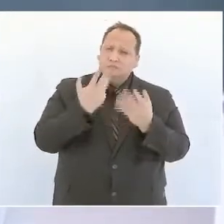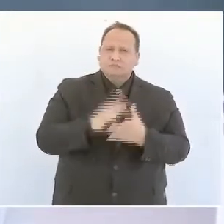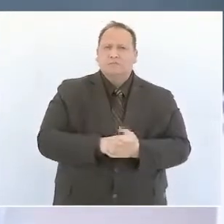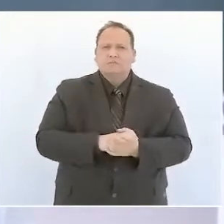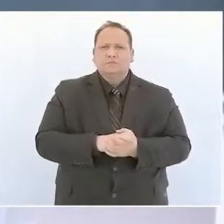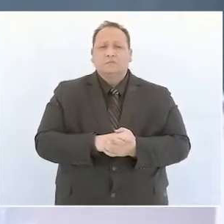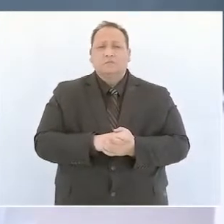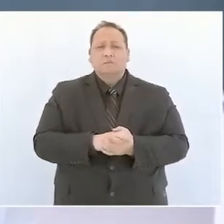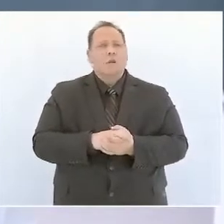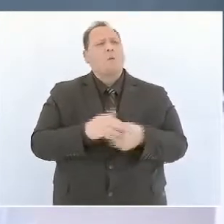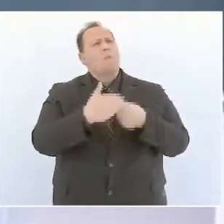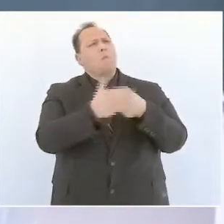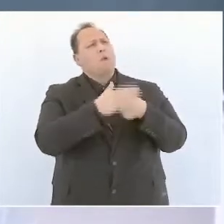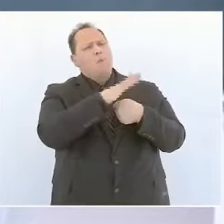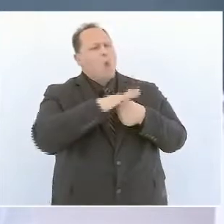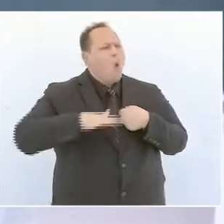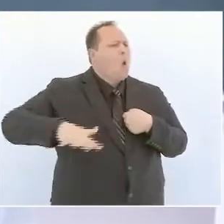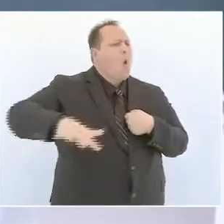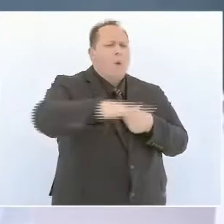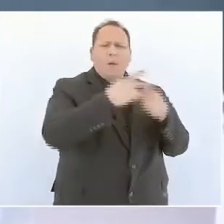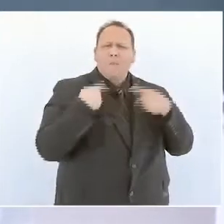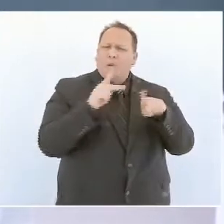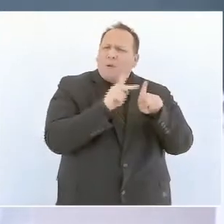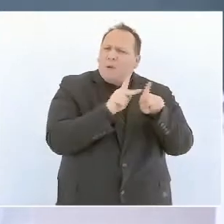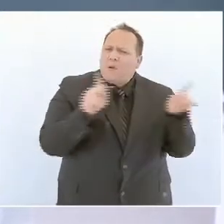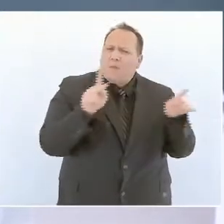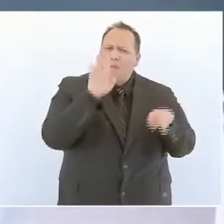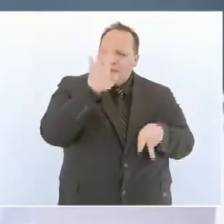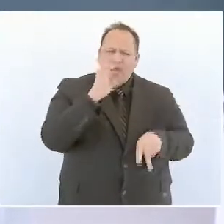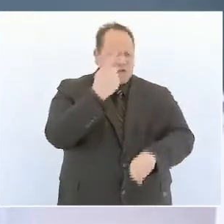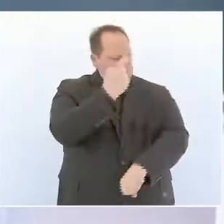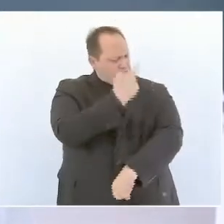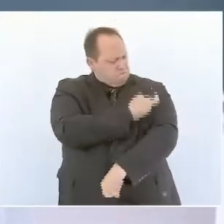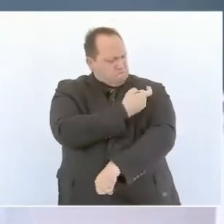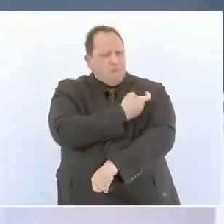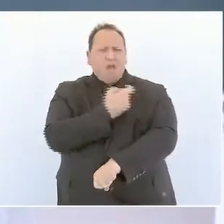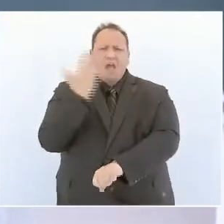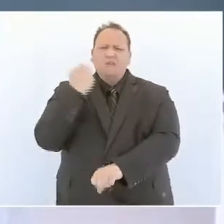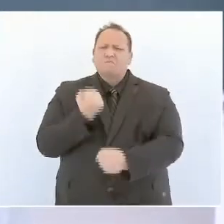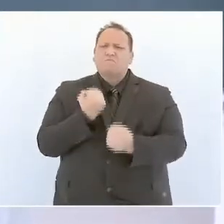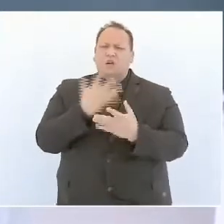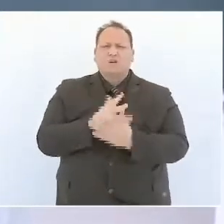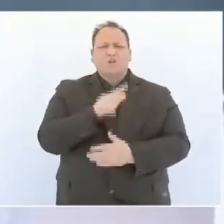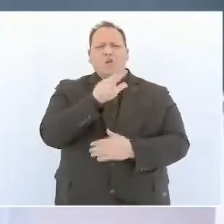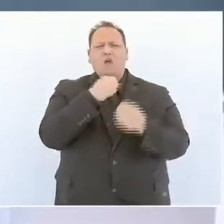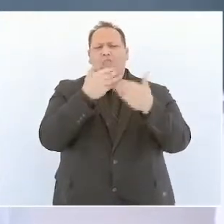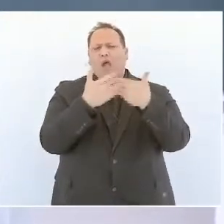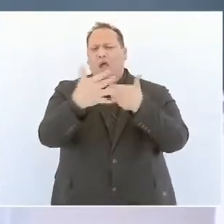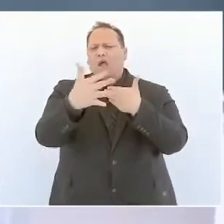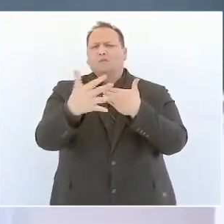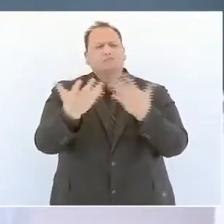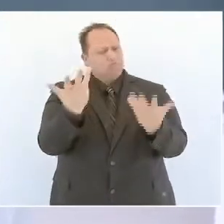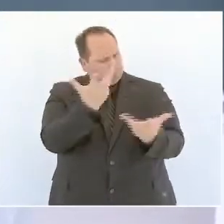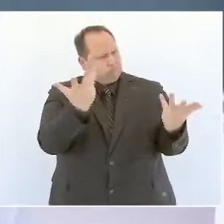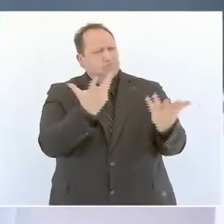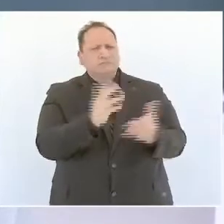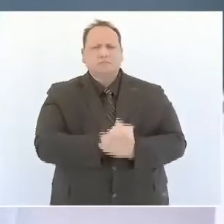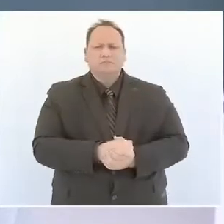van a vacunar a todos los ciudadanos de Baja California de 18 años en